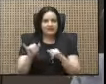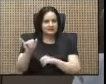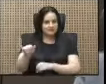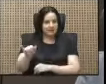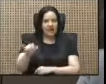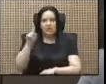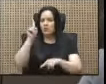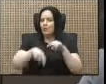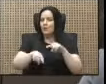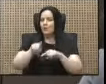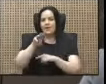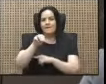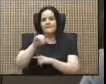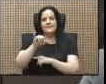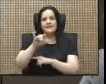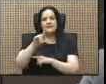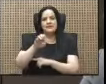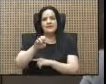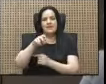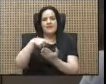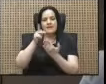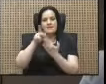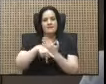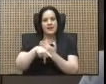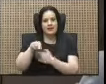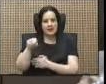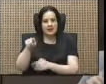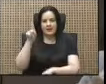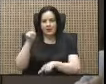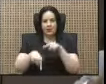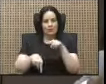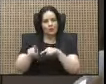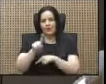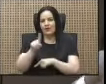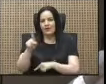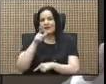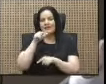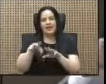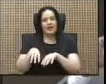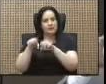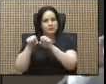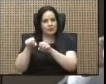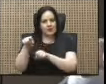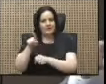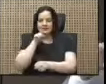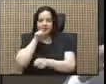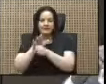ser el Mideplan quien lleve esa garantía. Mira,